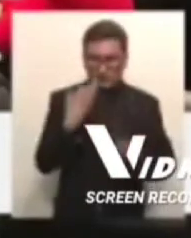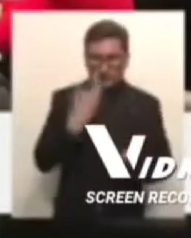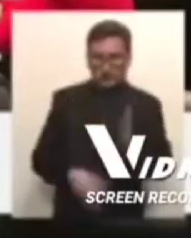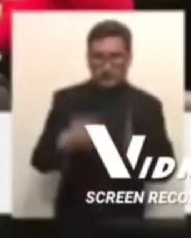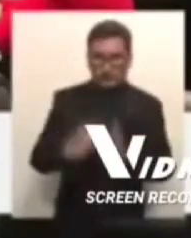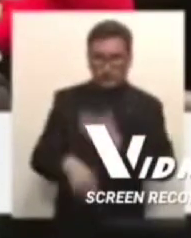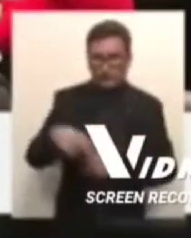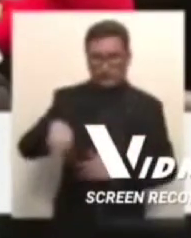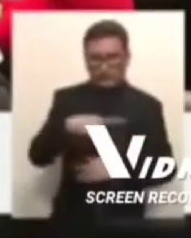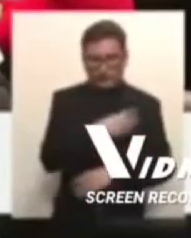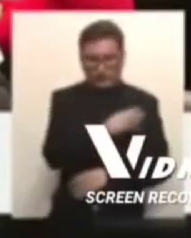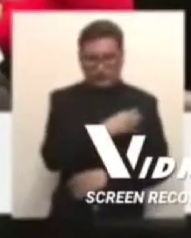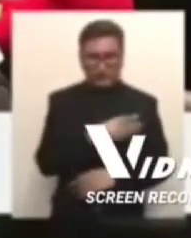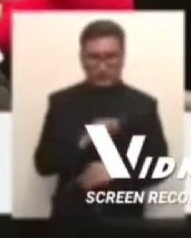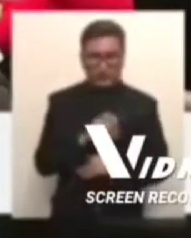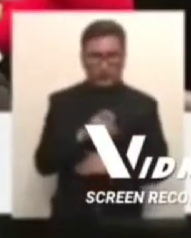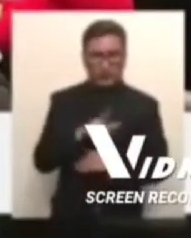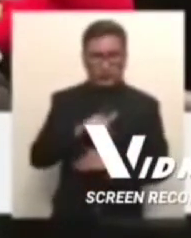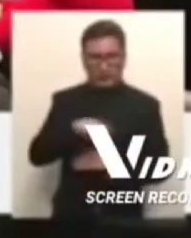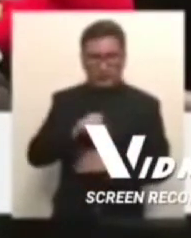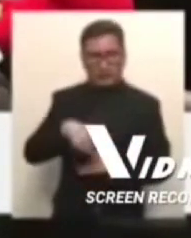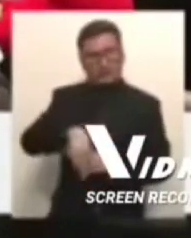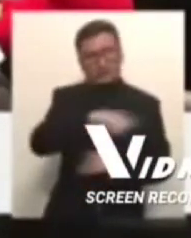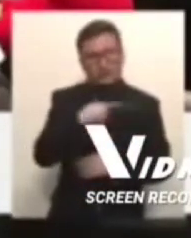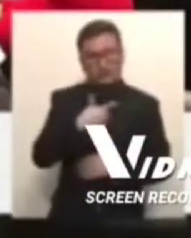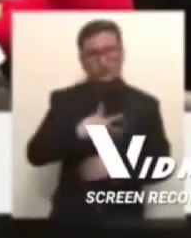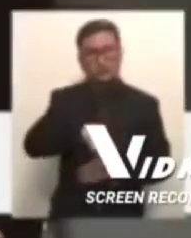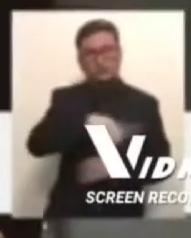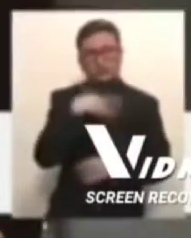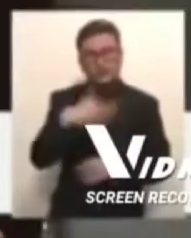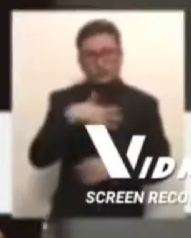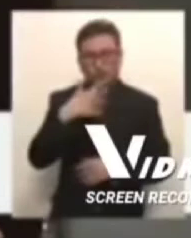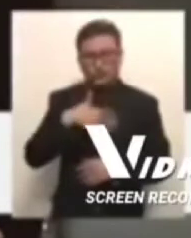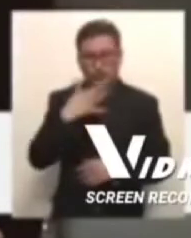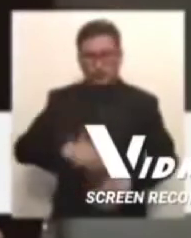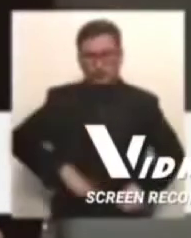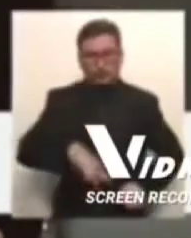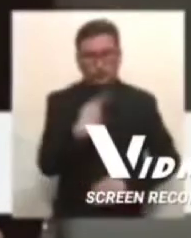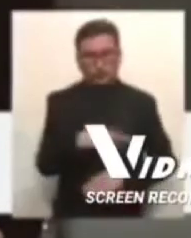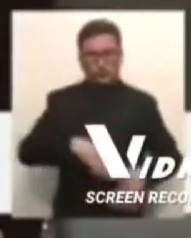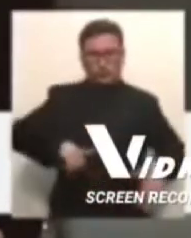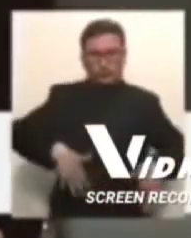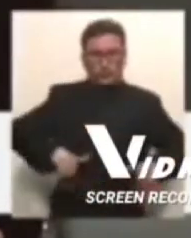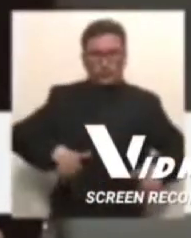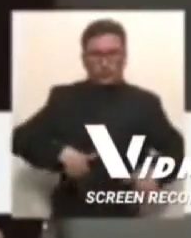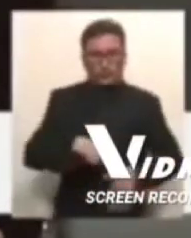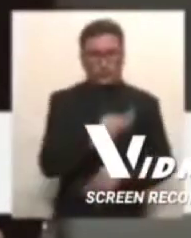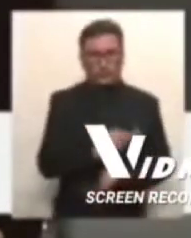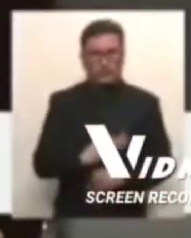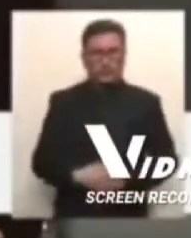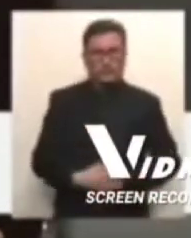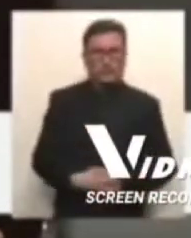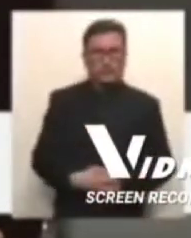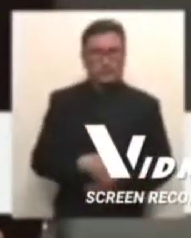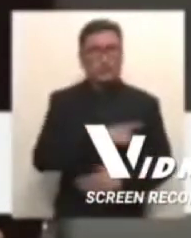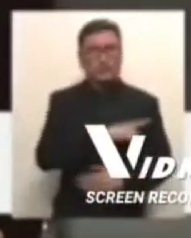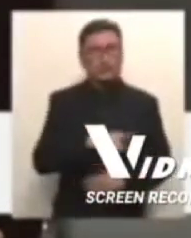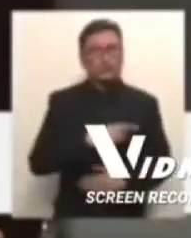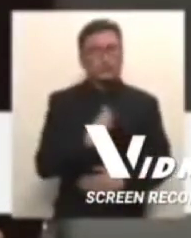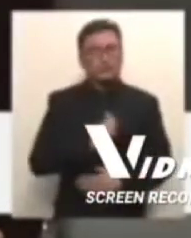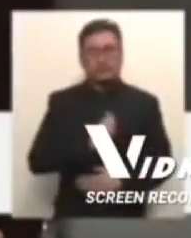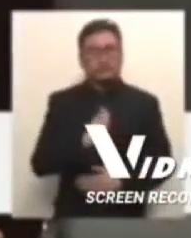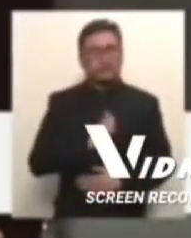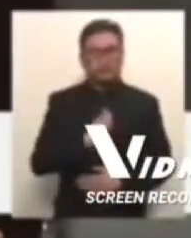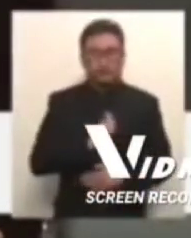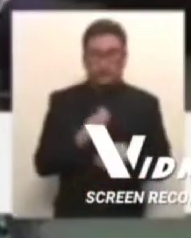comandante Borolas. Son corruptos, son cobardes. No aguantan